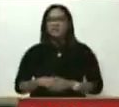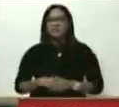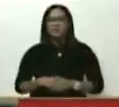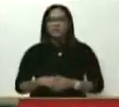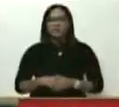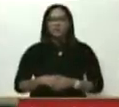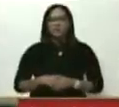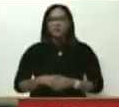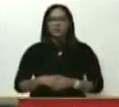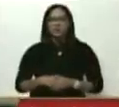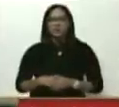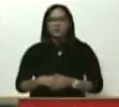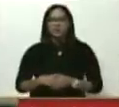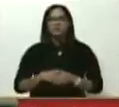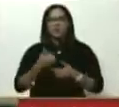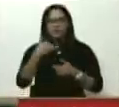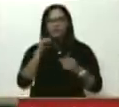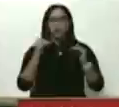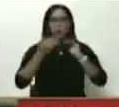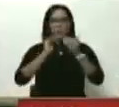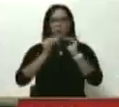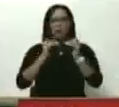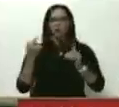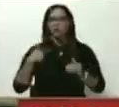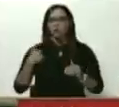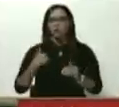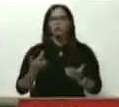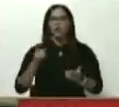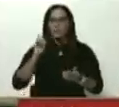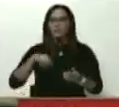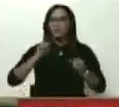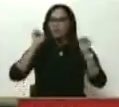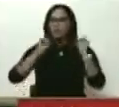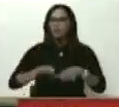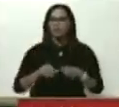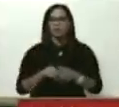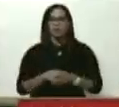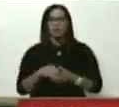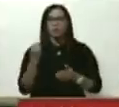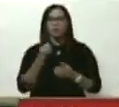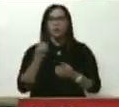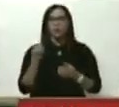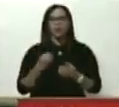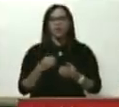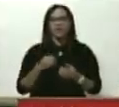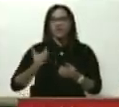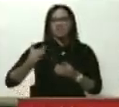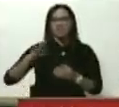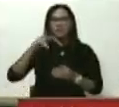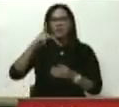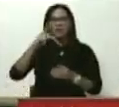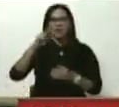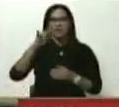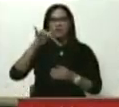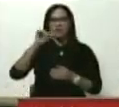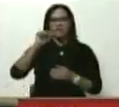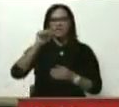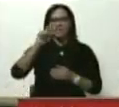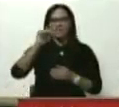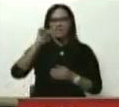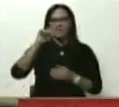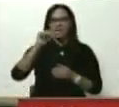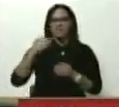Si ahí ves un poquito de moral, uno tiene que irse también. Pero ¿cómo es que va a estar aspirando a quedarse? Es un plan del